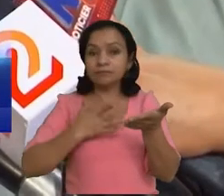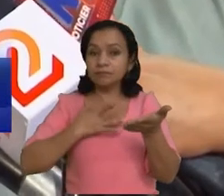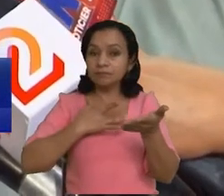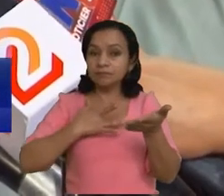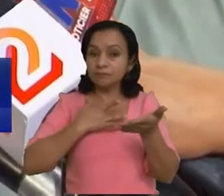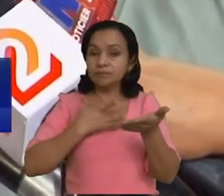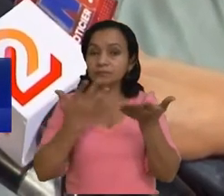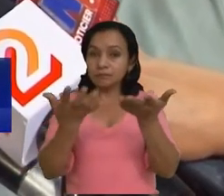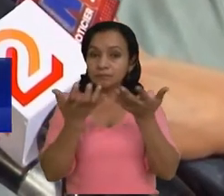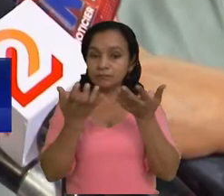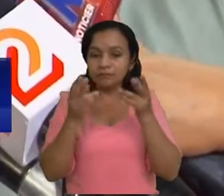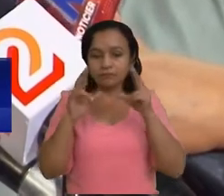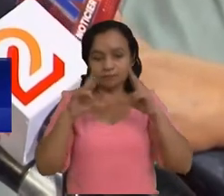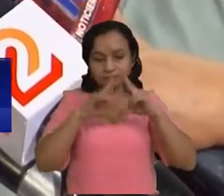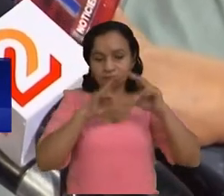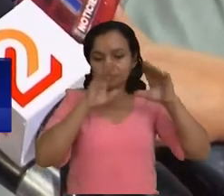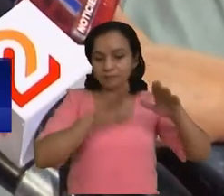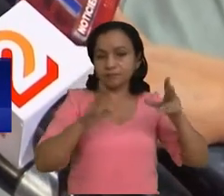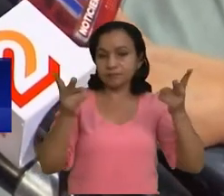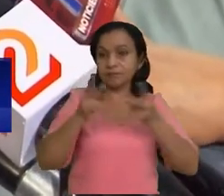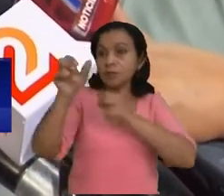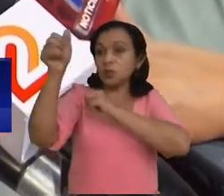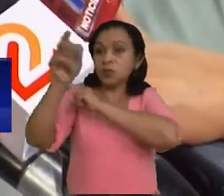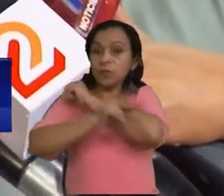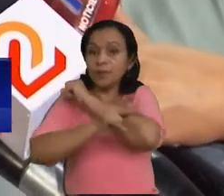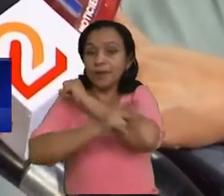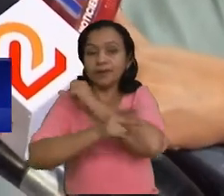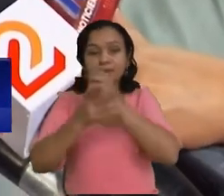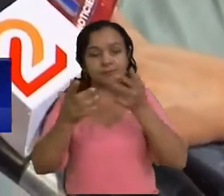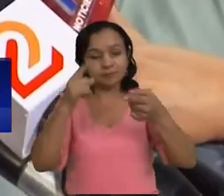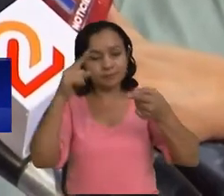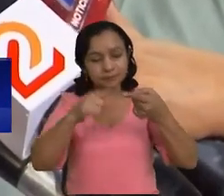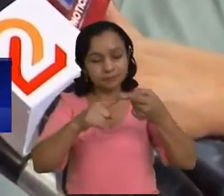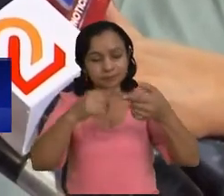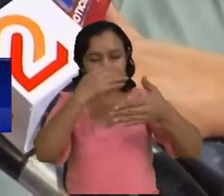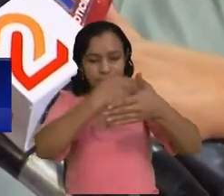para adquirir la residencia permanente son